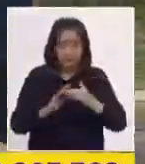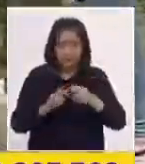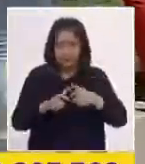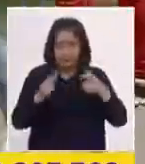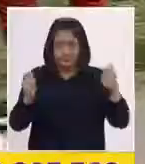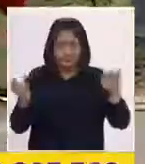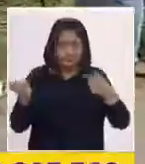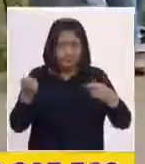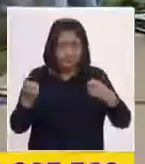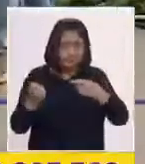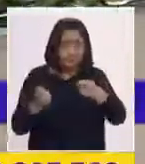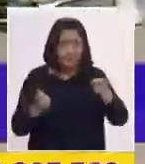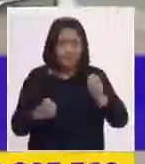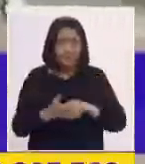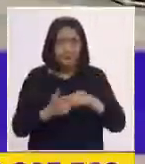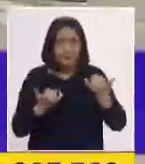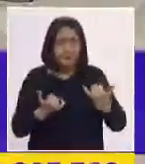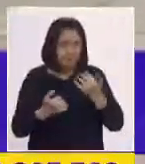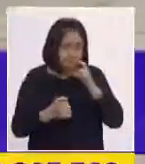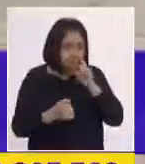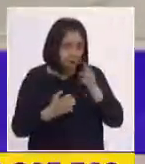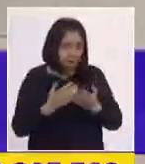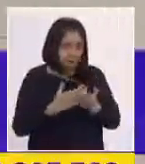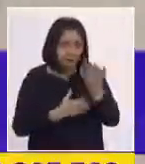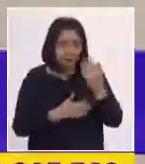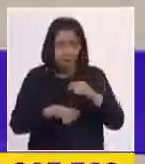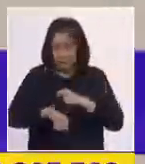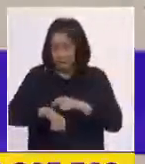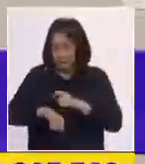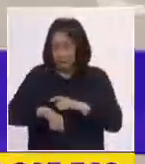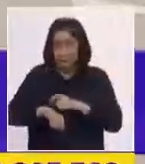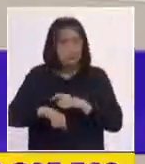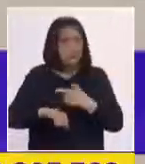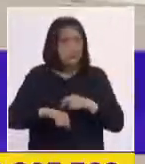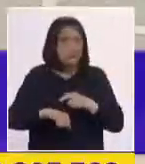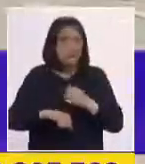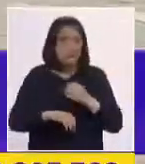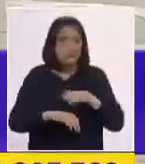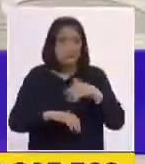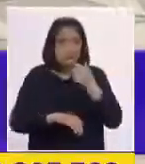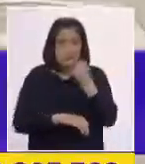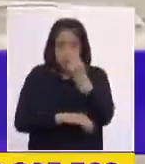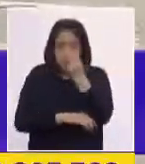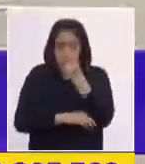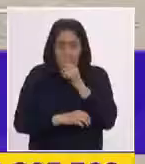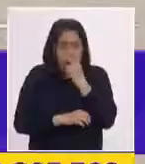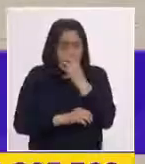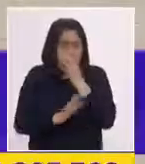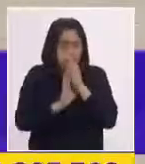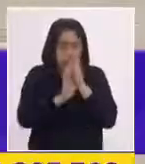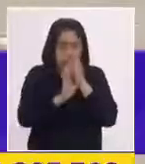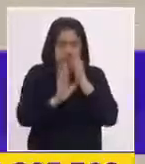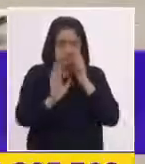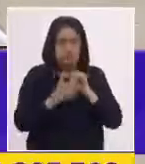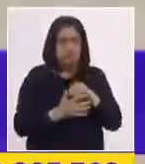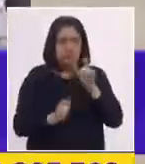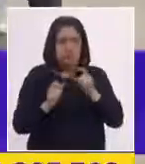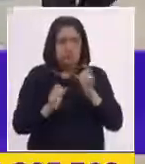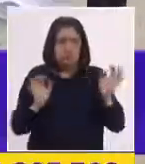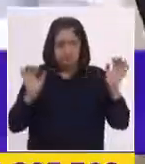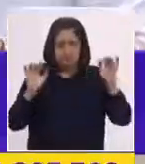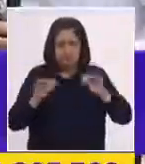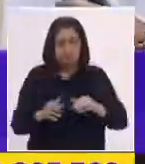este es el panorama a esta hora de la mañana. Ya estamos ya minutos después del mediodía y la cola de personas que vienen